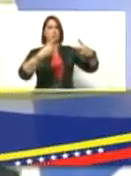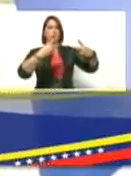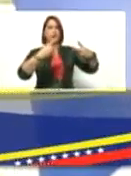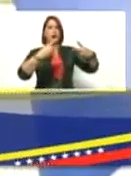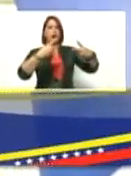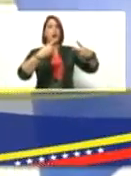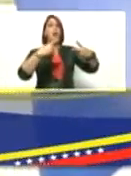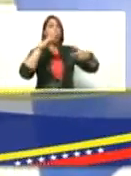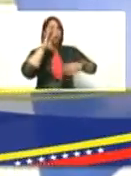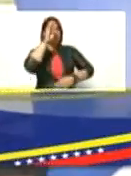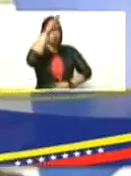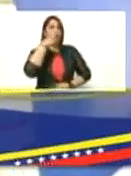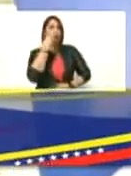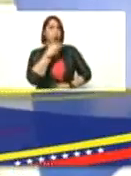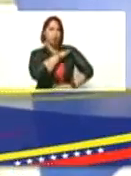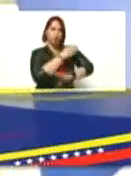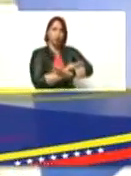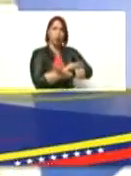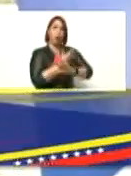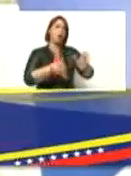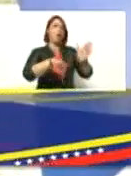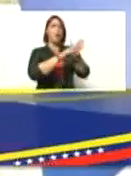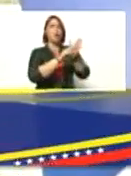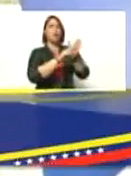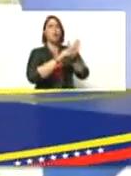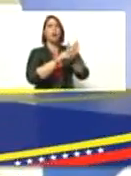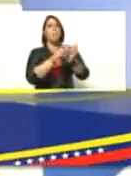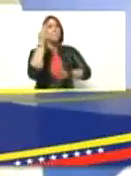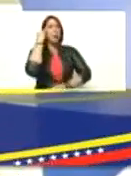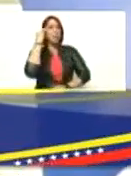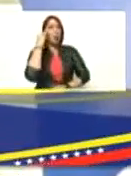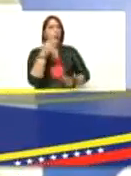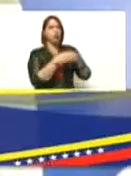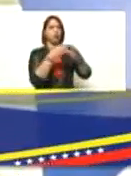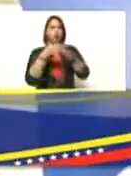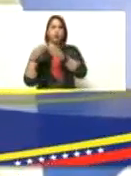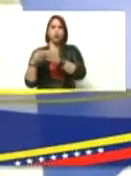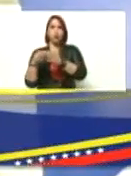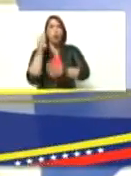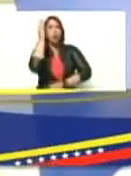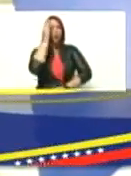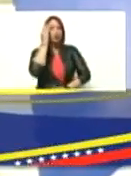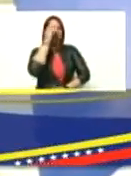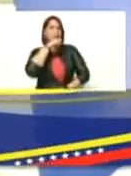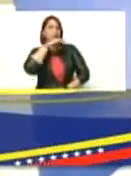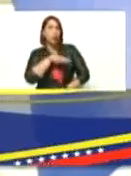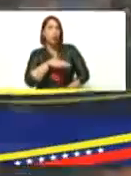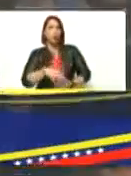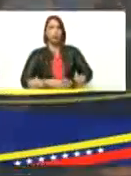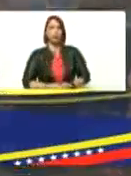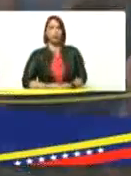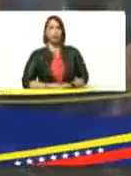en el fortalecimiento y rescate de la memoria colectiva y la conciencia histórica.